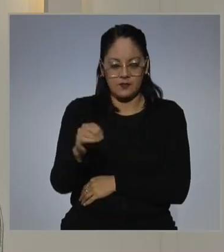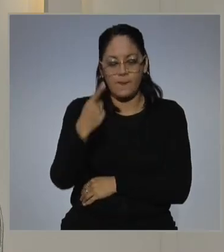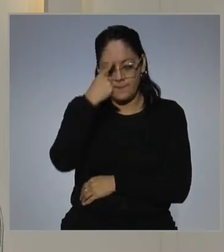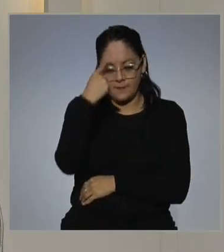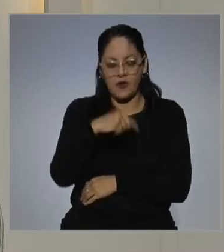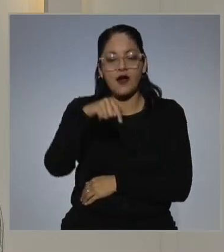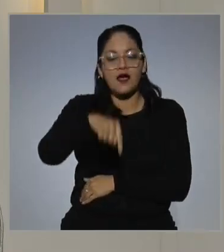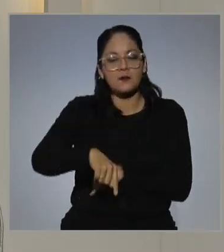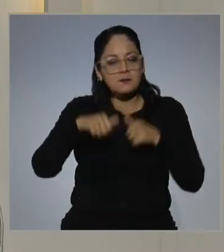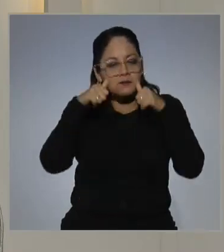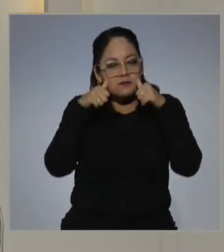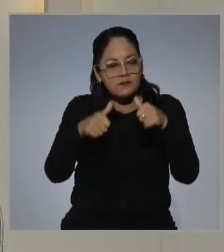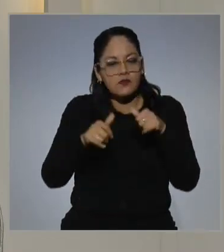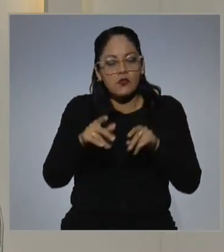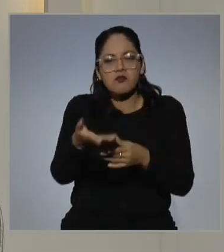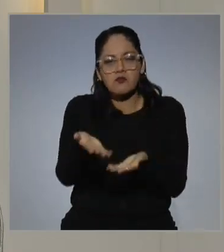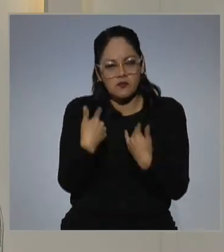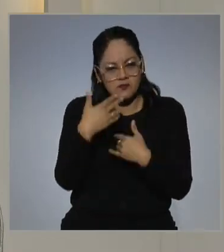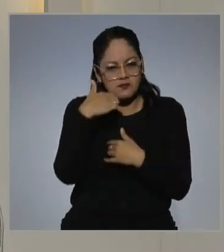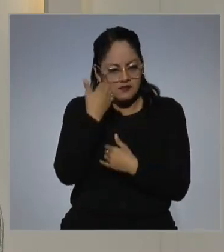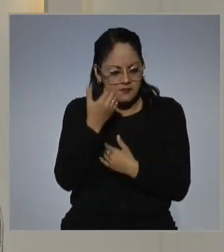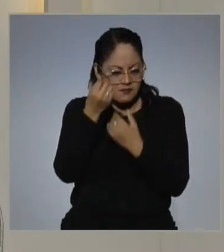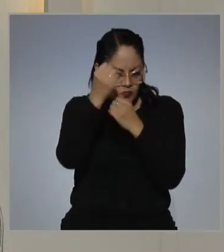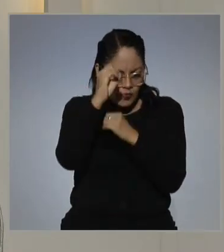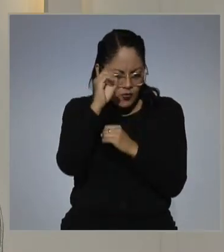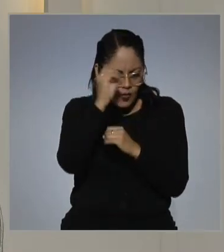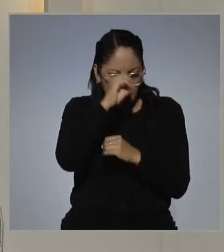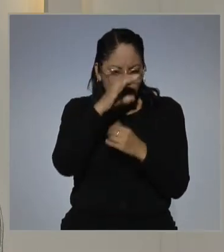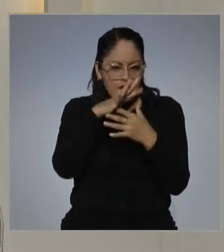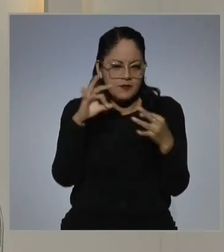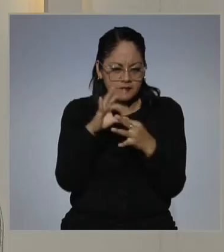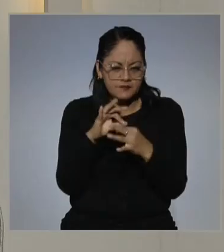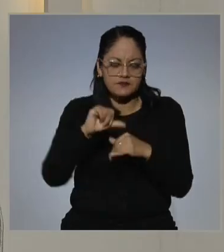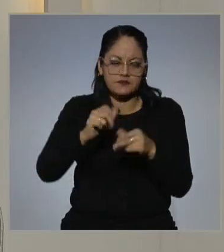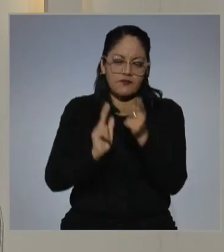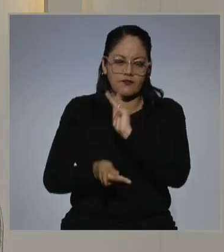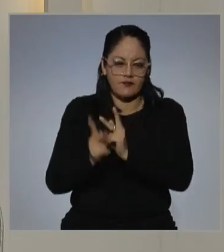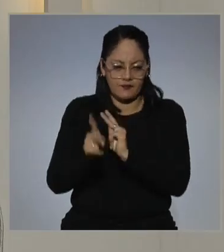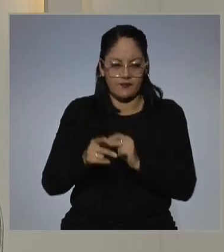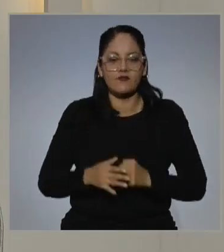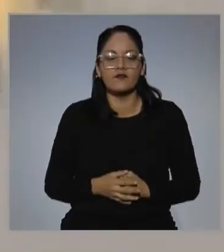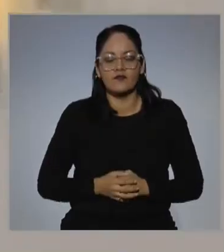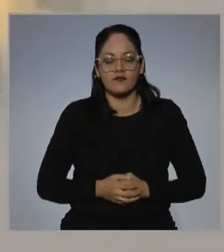para estar muy pendiente de todo lo que nos quieran compartir y hacer la conversación el día de hoy con ustedes.